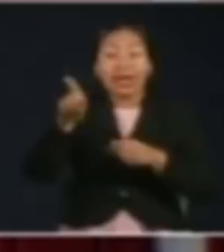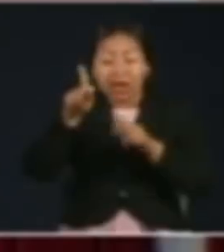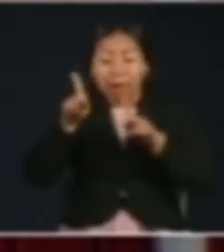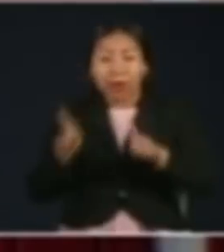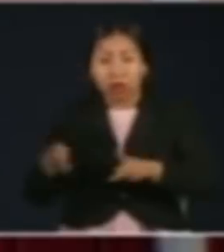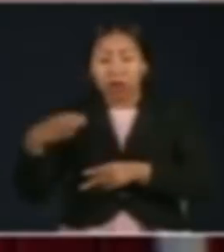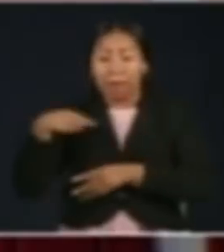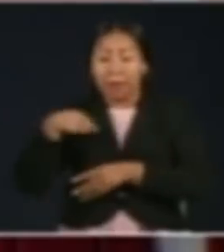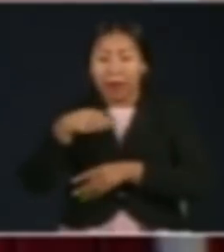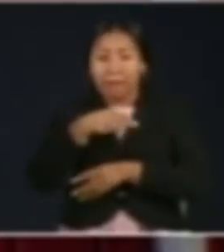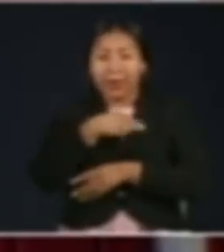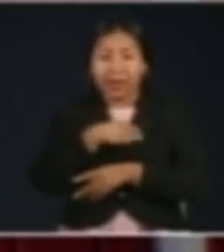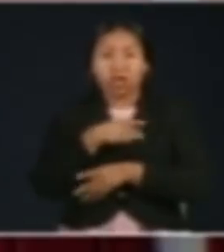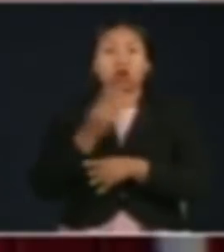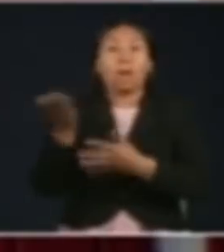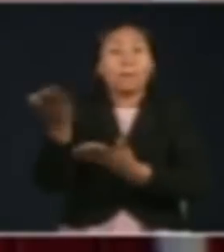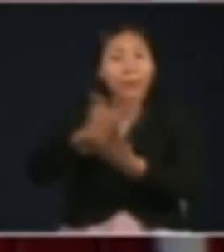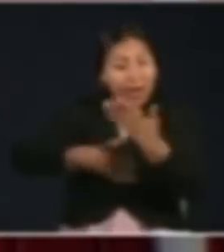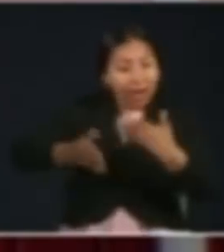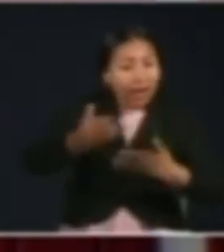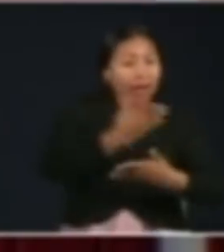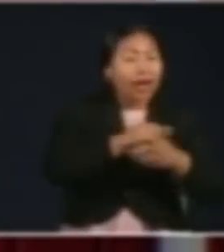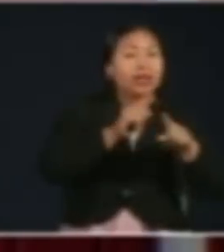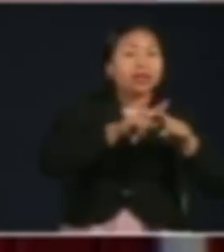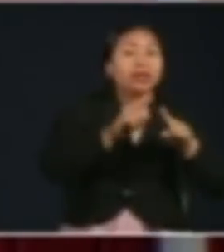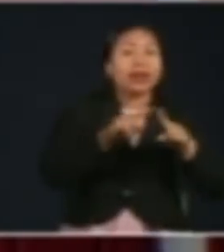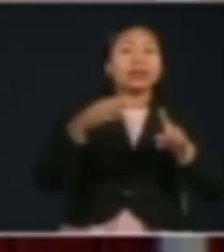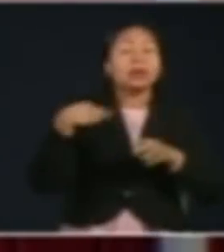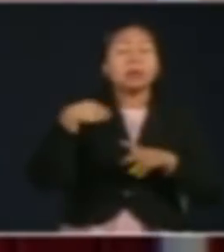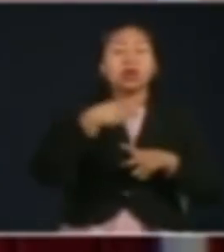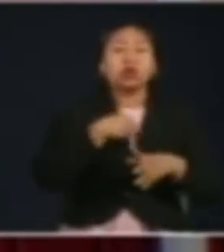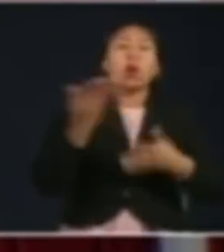Mirones. Yo voy a traer mi propio cuestionario.